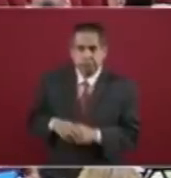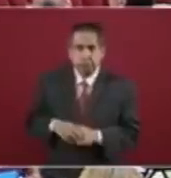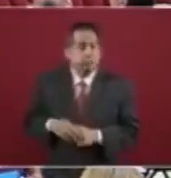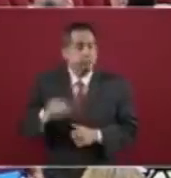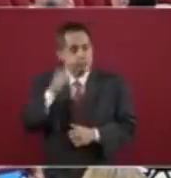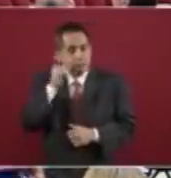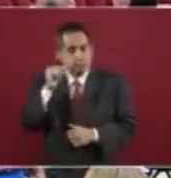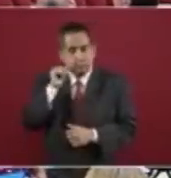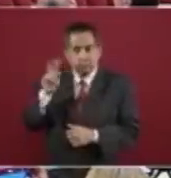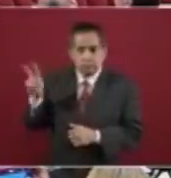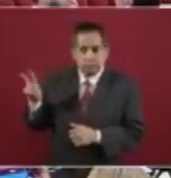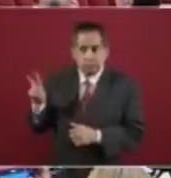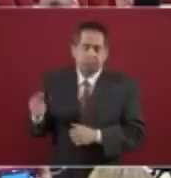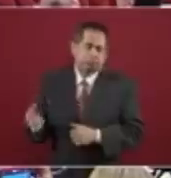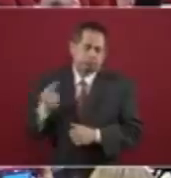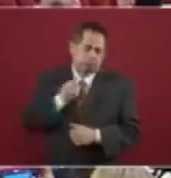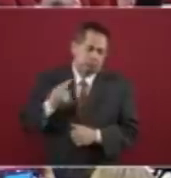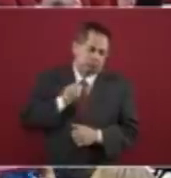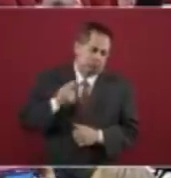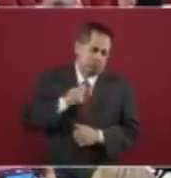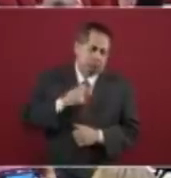ayer, homicidios.